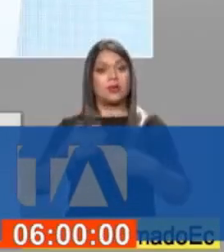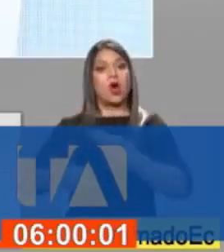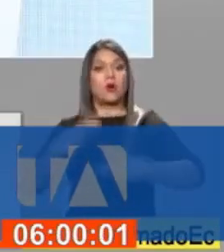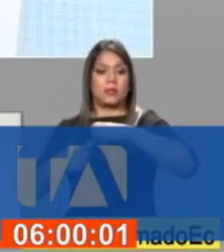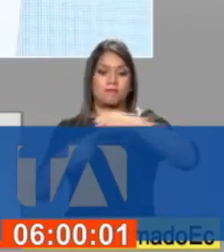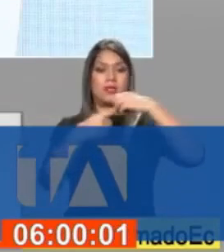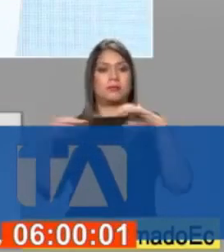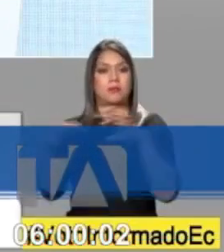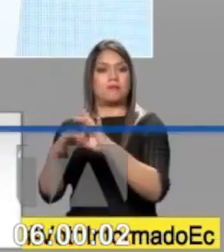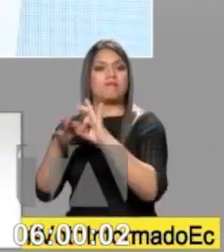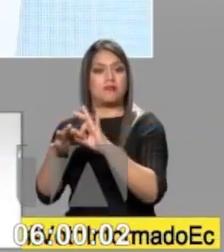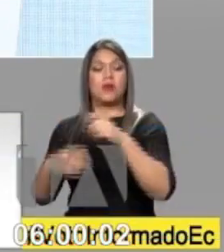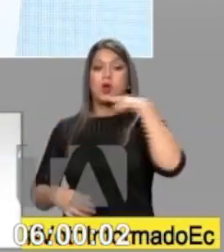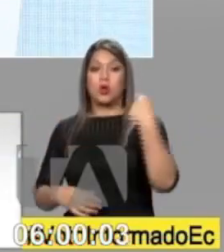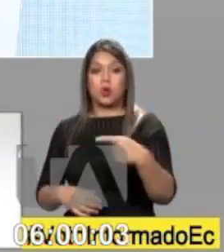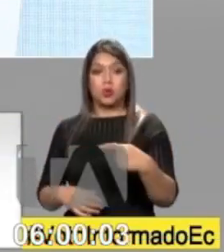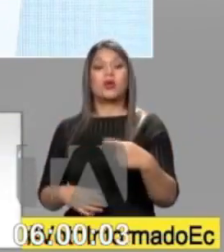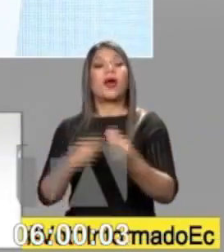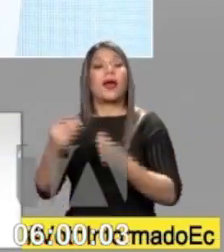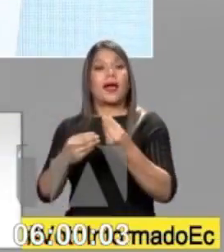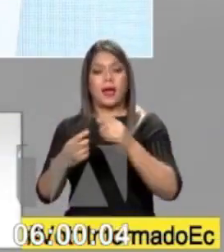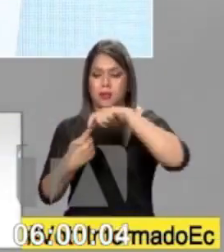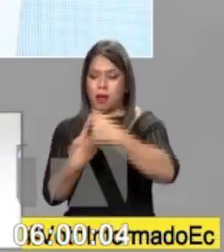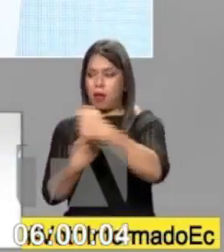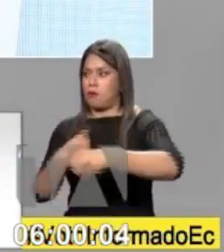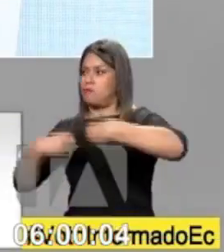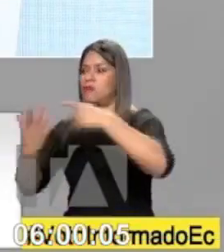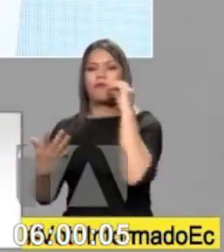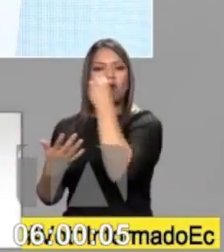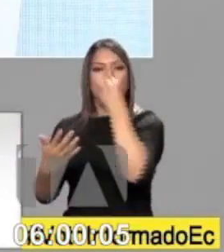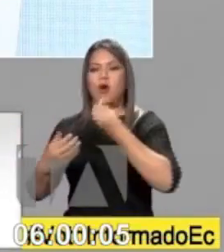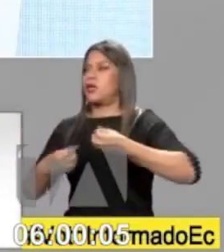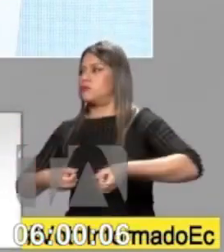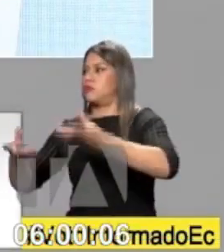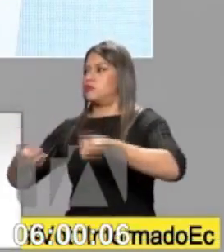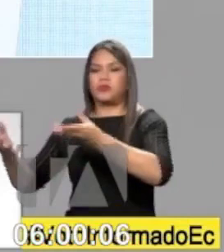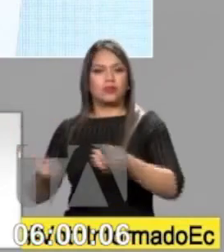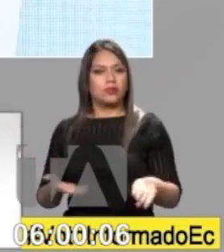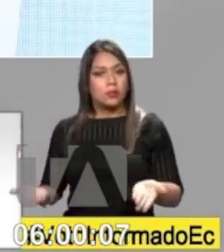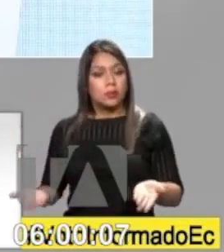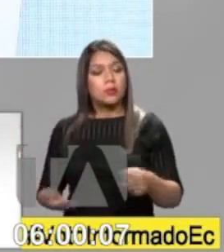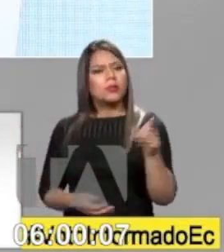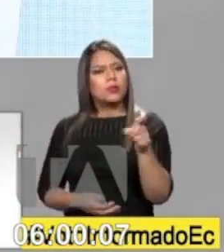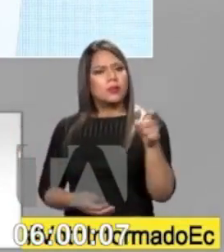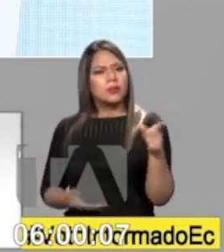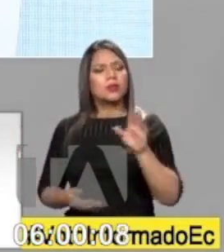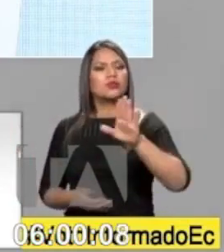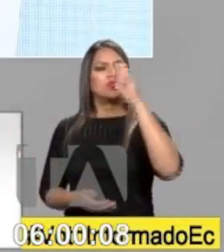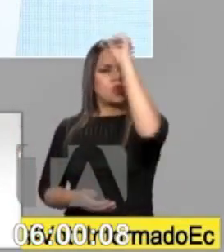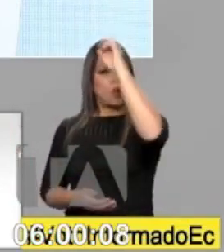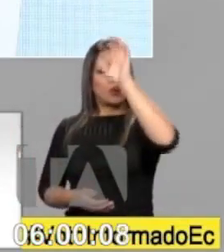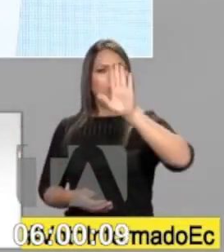Rusia importa banano importa flores Mi pregunta es cuál sería candidato Novoa su posición